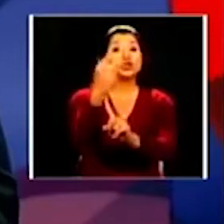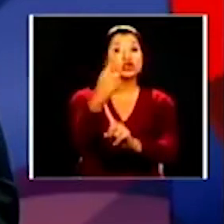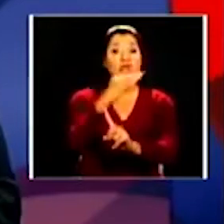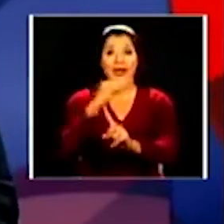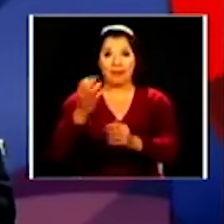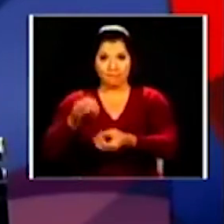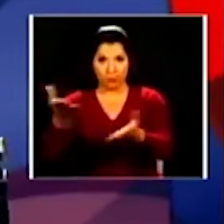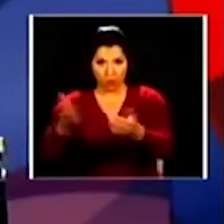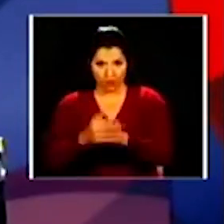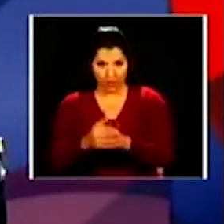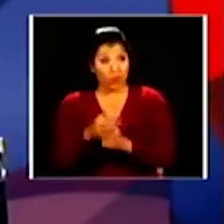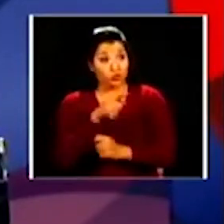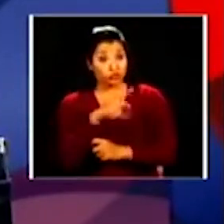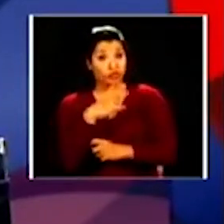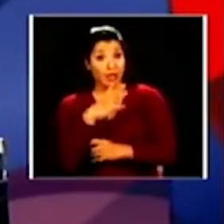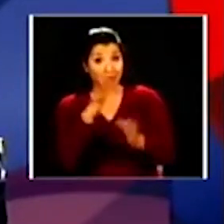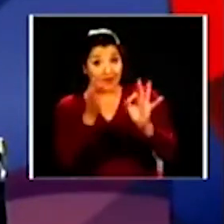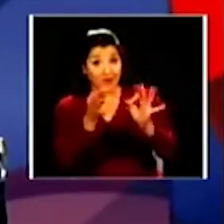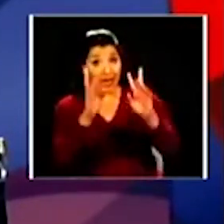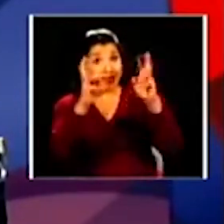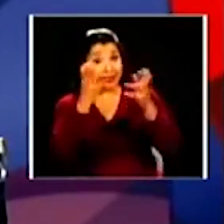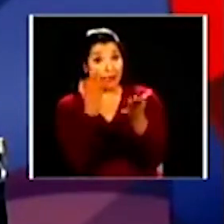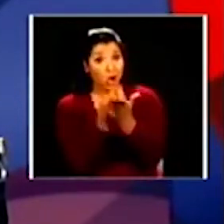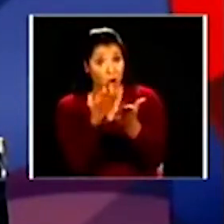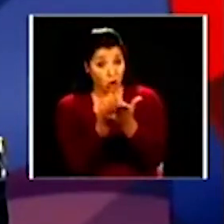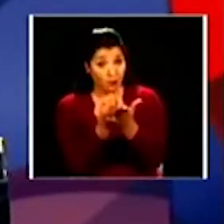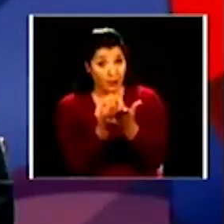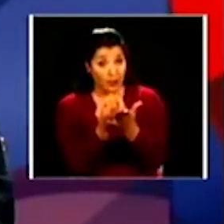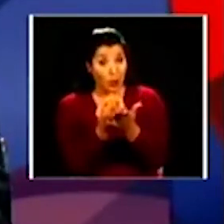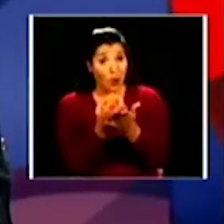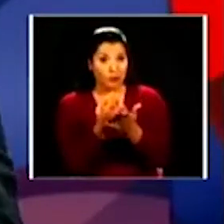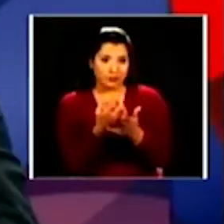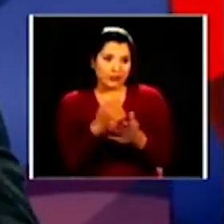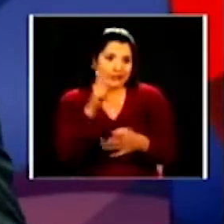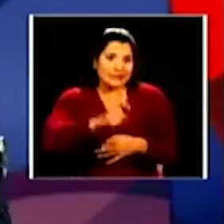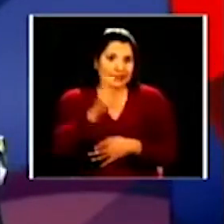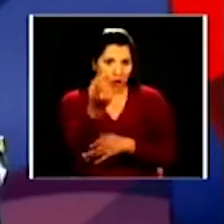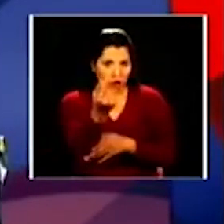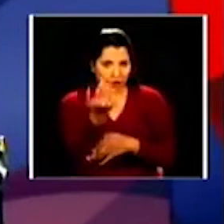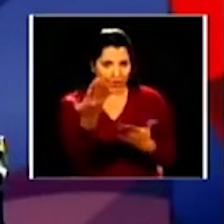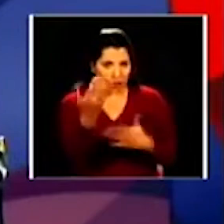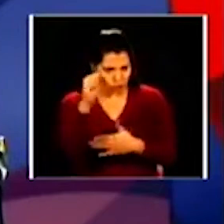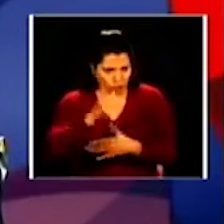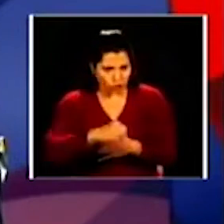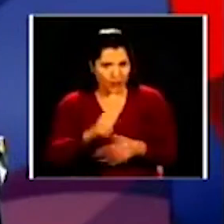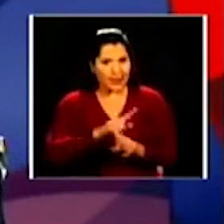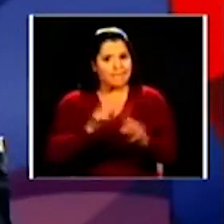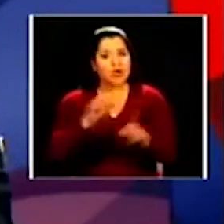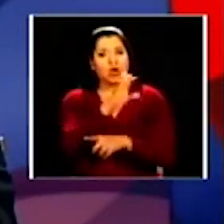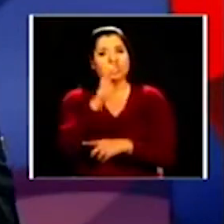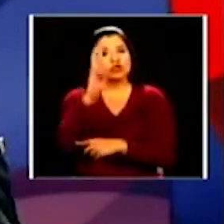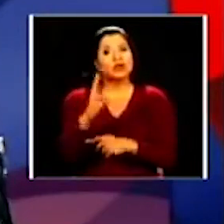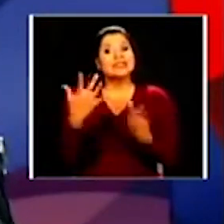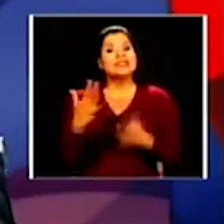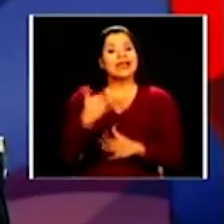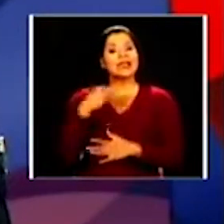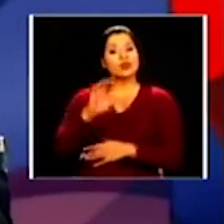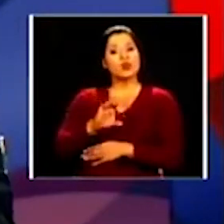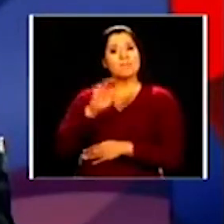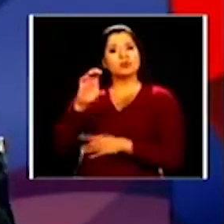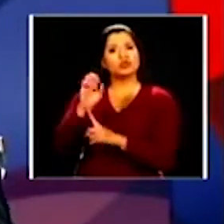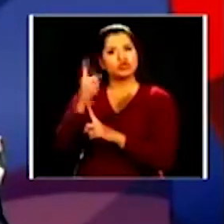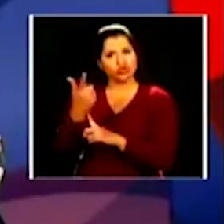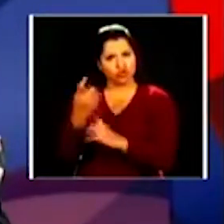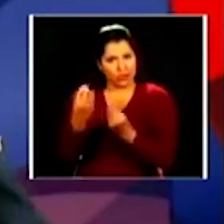menciona muy bien el tema económico para hacer esto. Pero Costa Rica ya tiene una inversión social importante y una inversión social